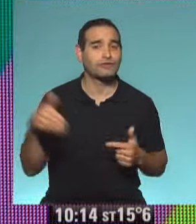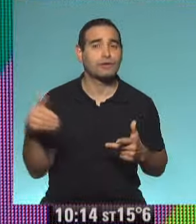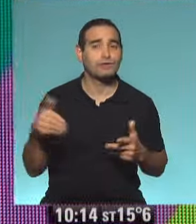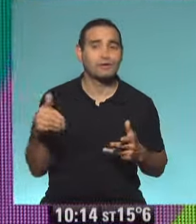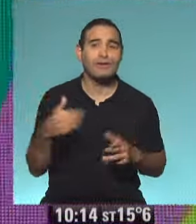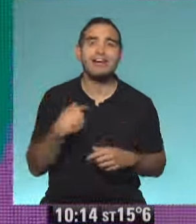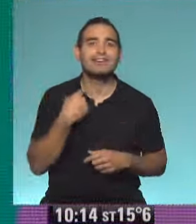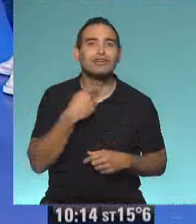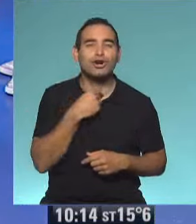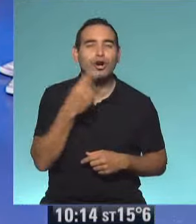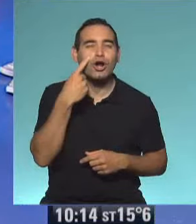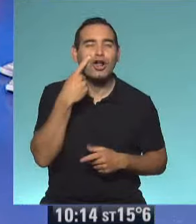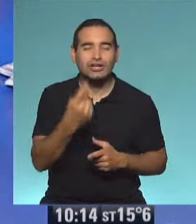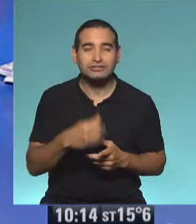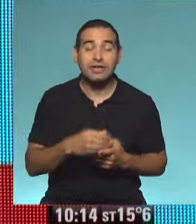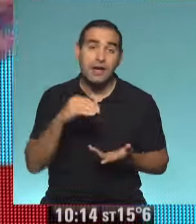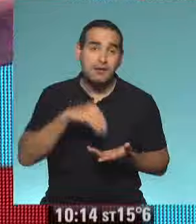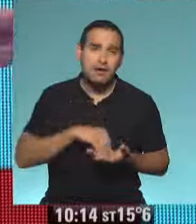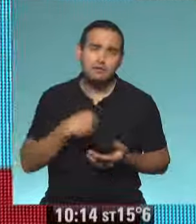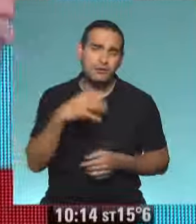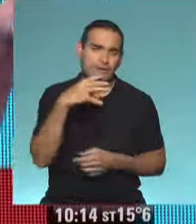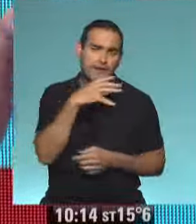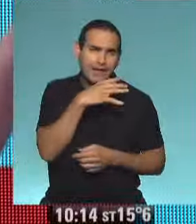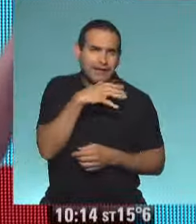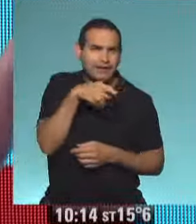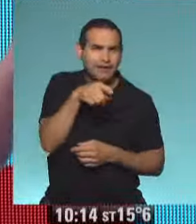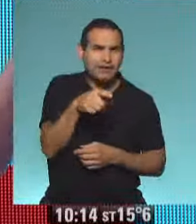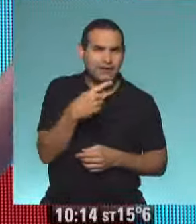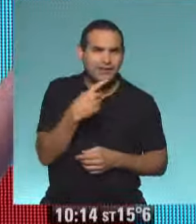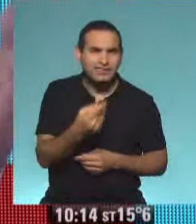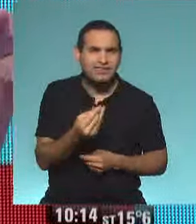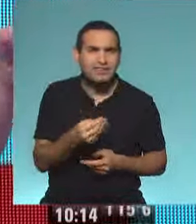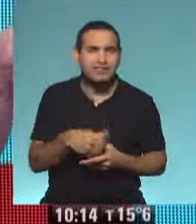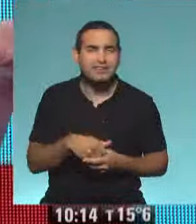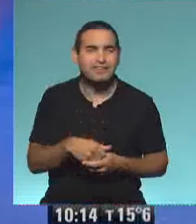la quiero conocer. Yo también. Aparte, no entendí nada de eso de que hace gancho.